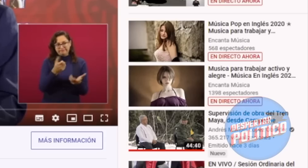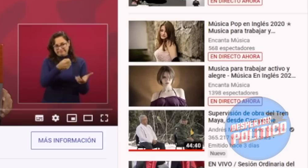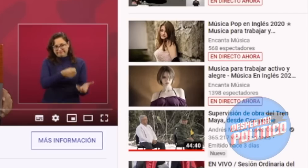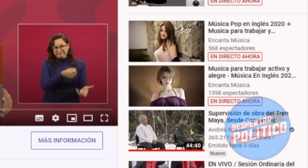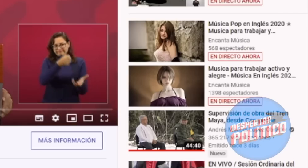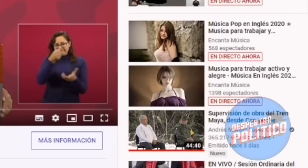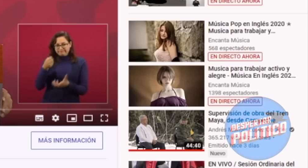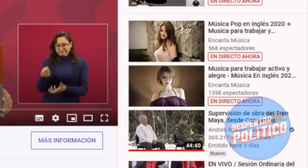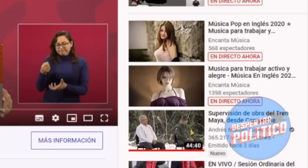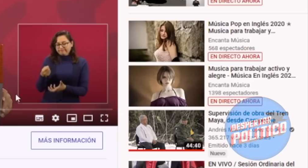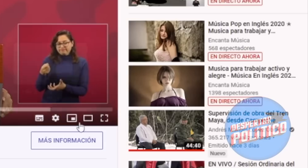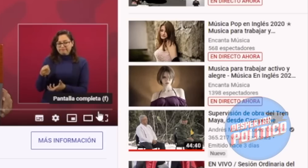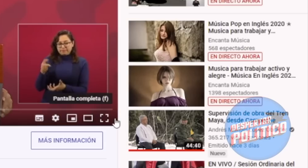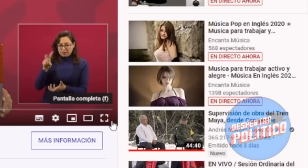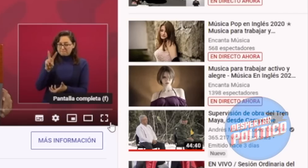no